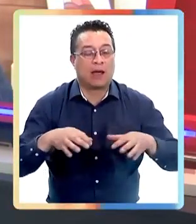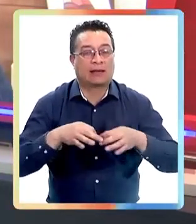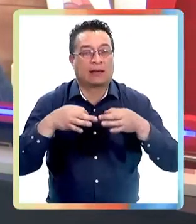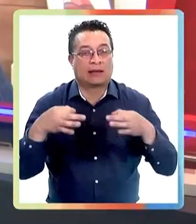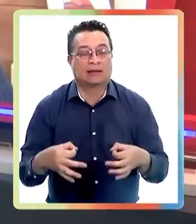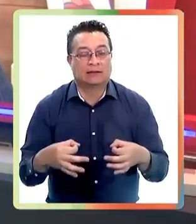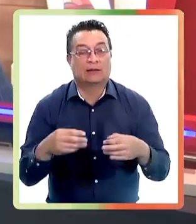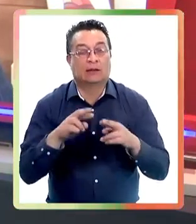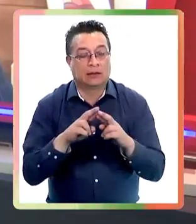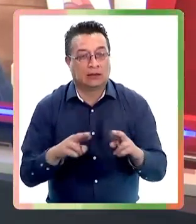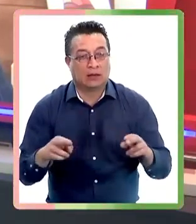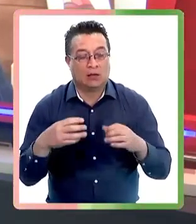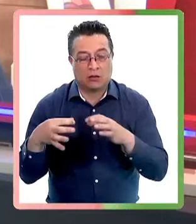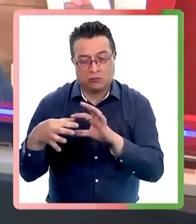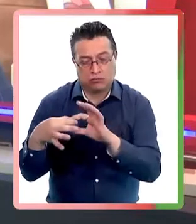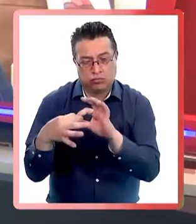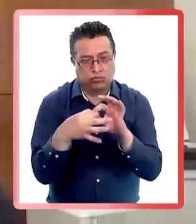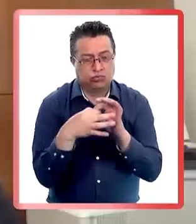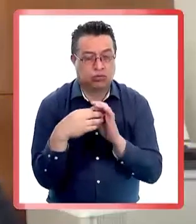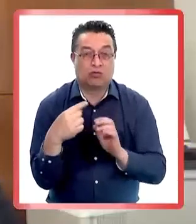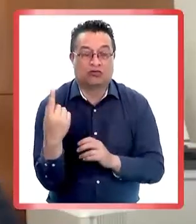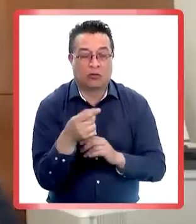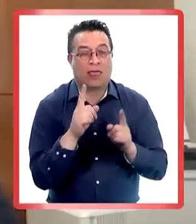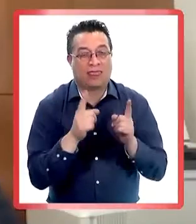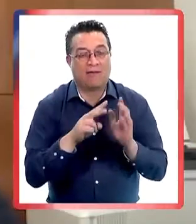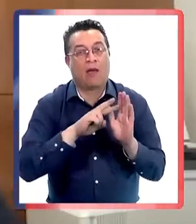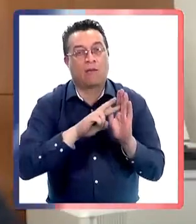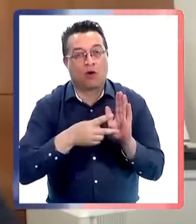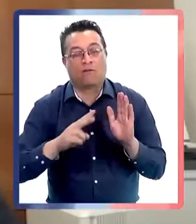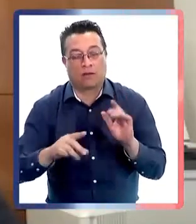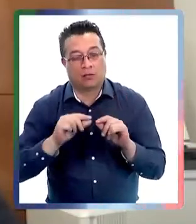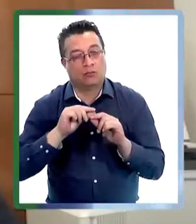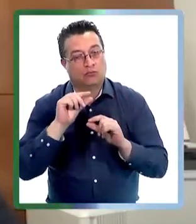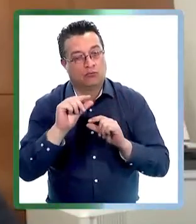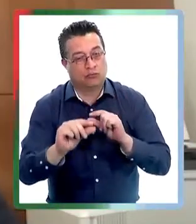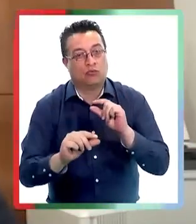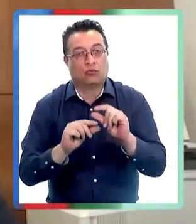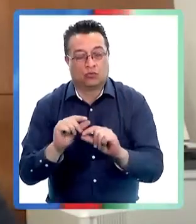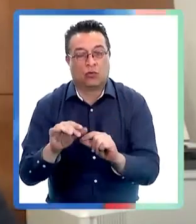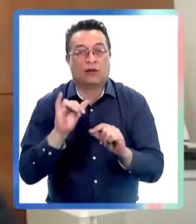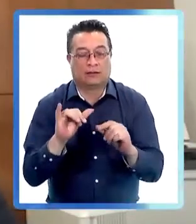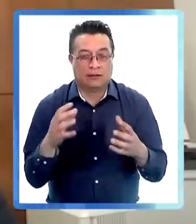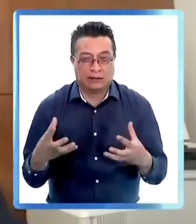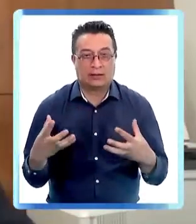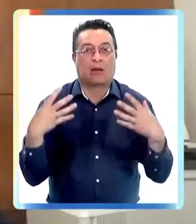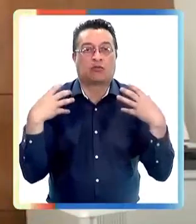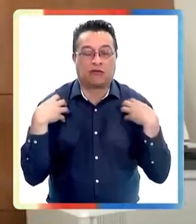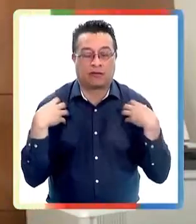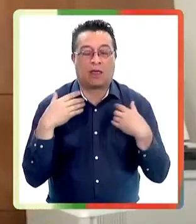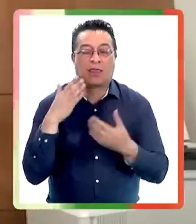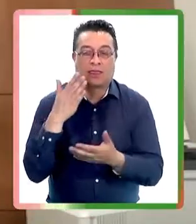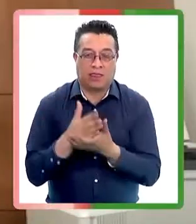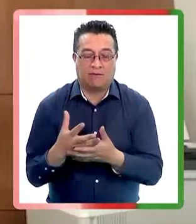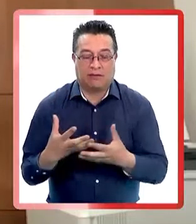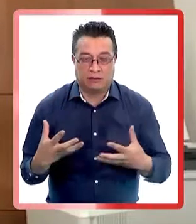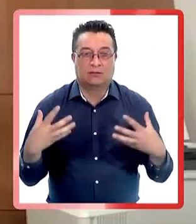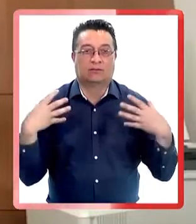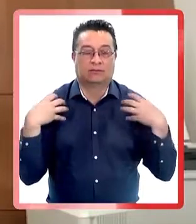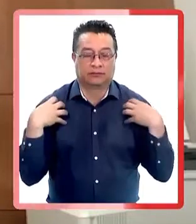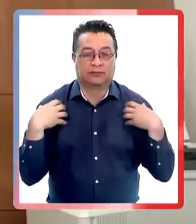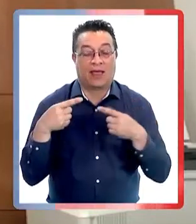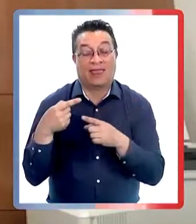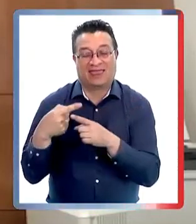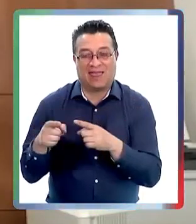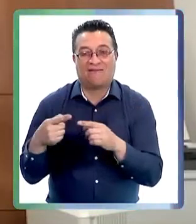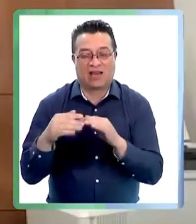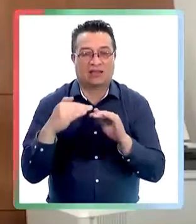con más cohesión también entre nosotros, tiene que irse modificando. Con gradualidad, por cierto, y con responsabilidad, pero hay que hacerse cargo de